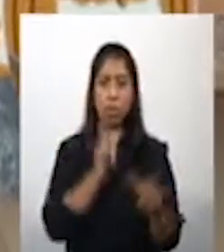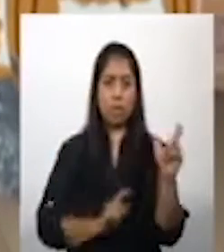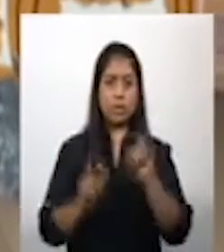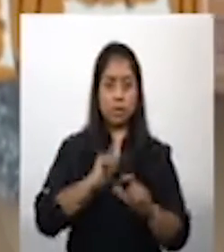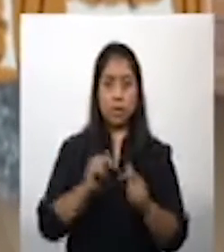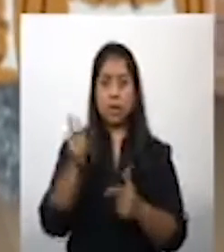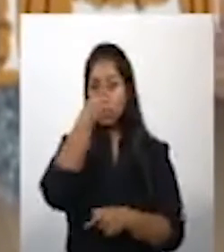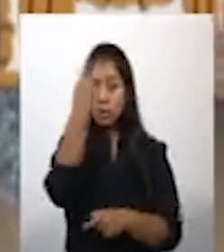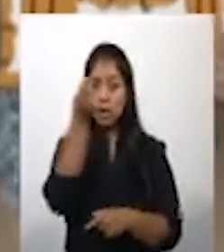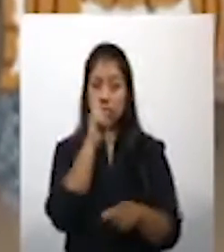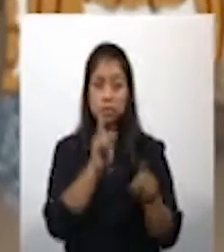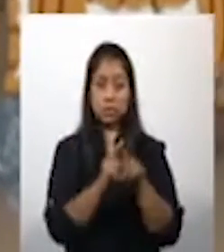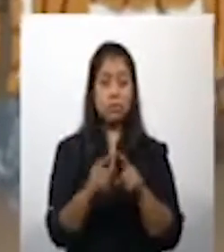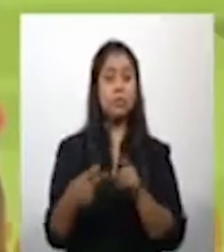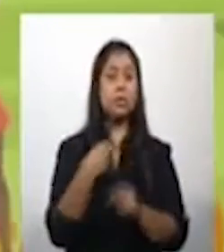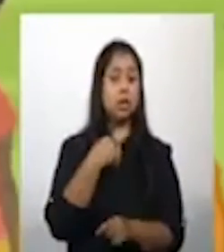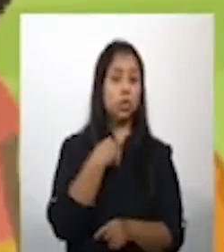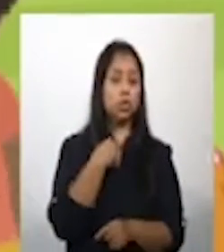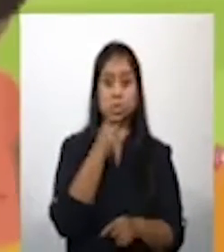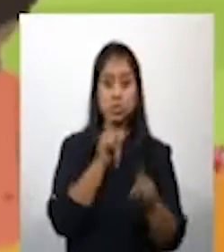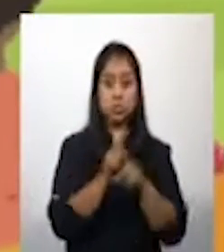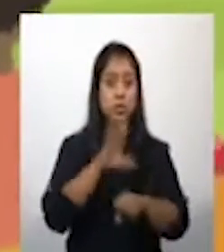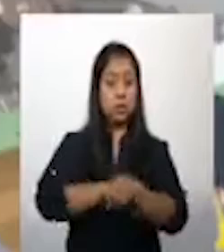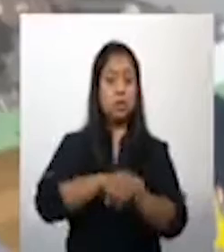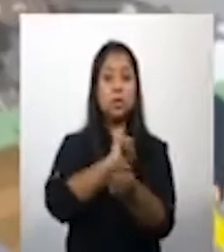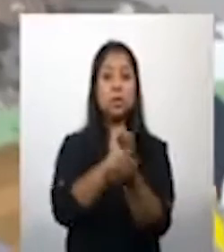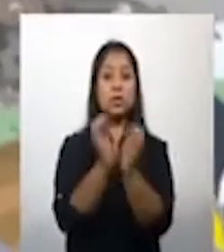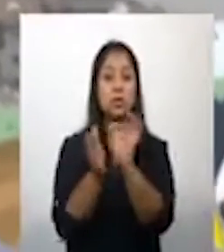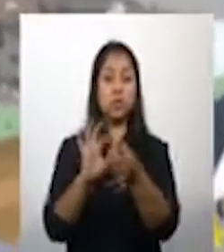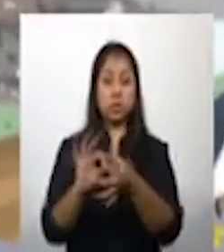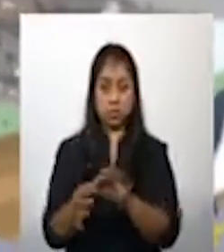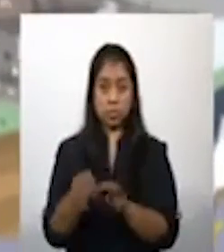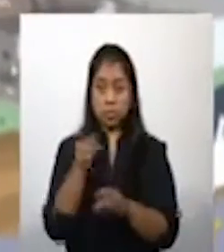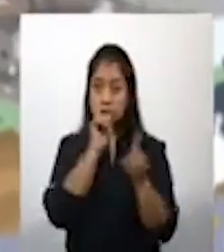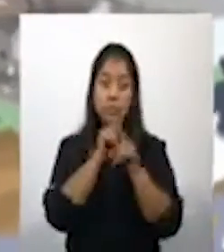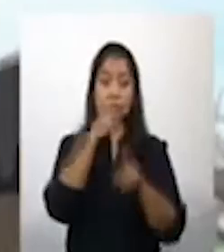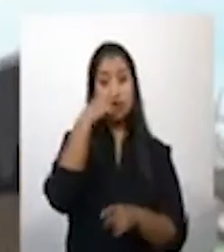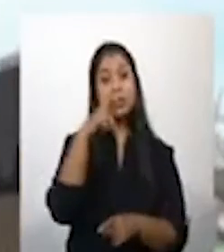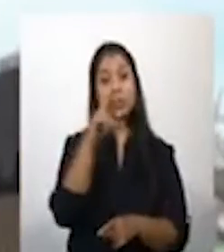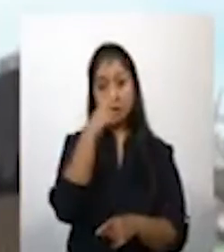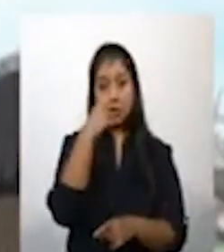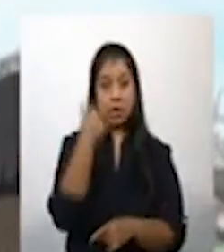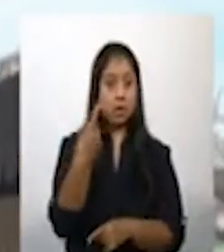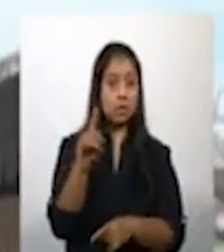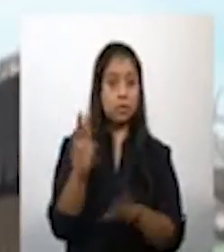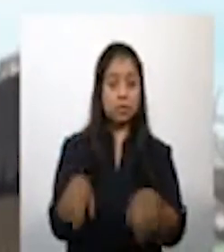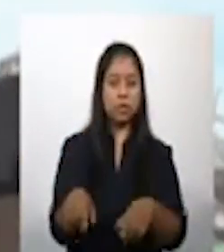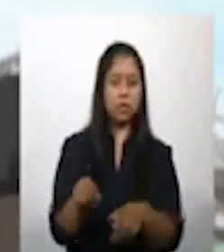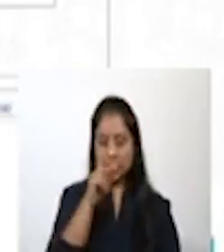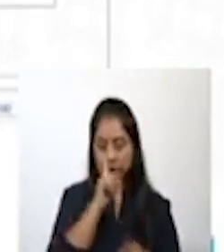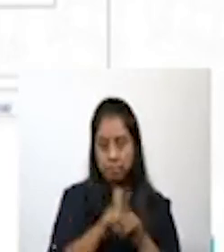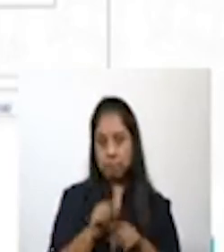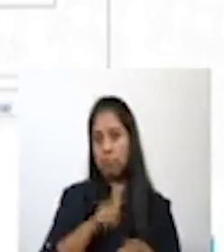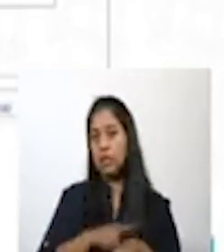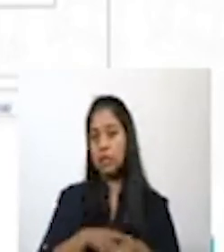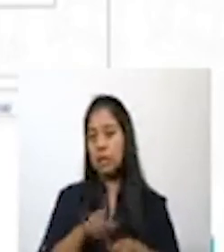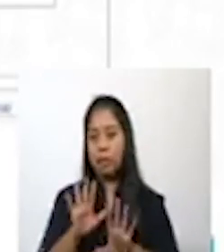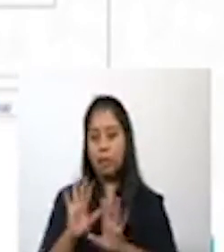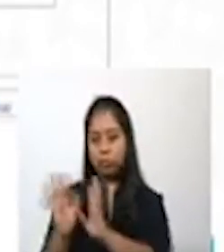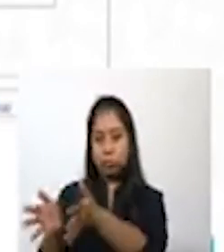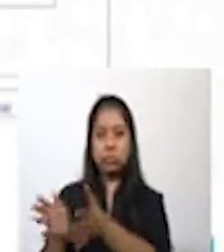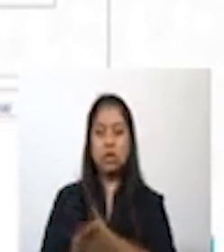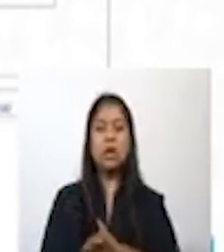consecuencias que implica contratar a personas menores de edad y a la población para que pueda denunciar a través de las